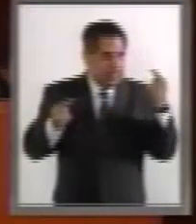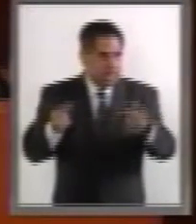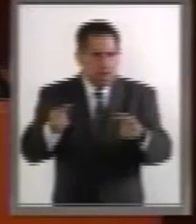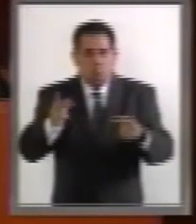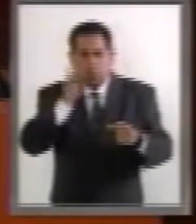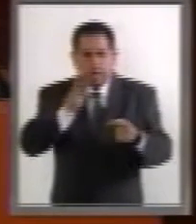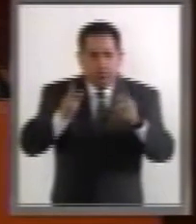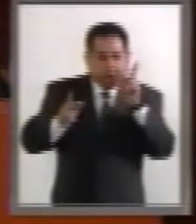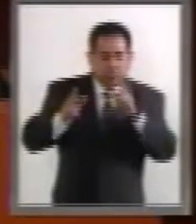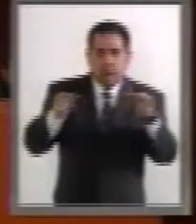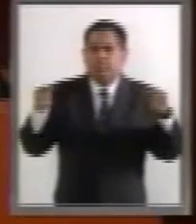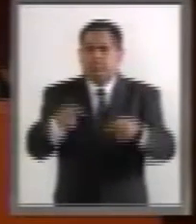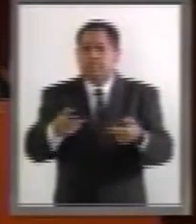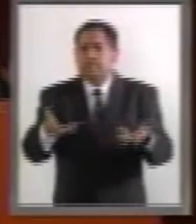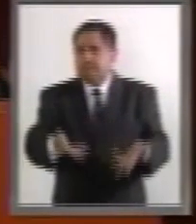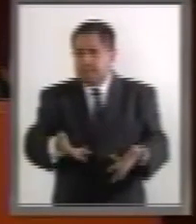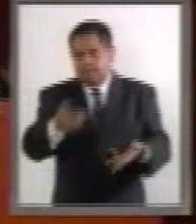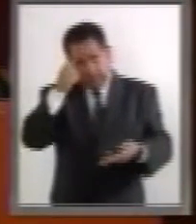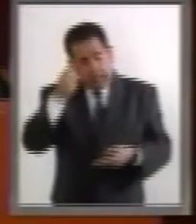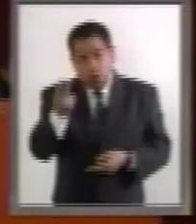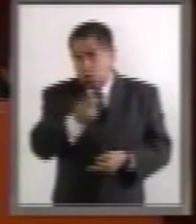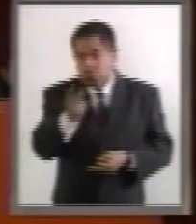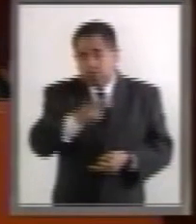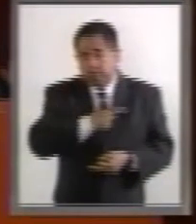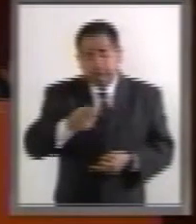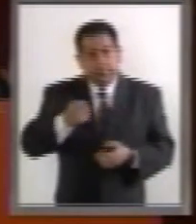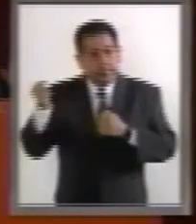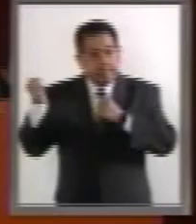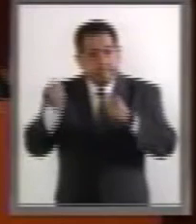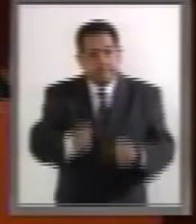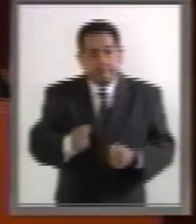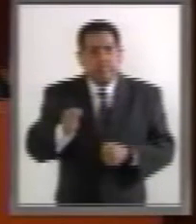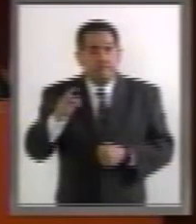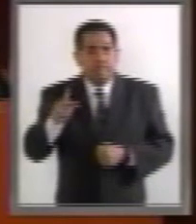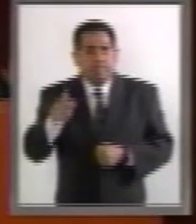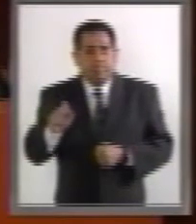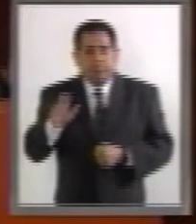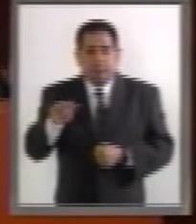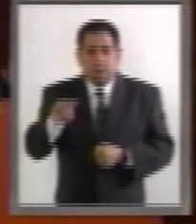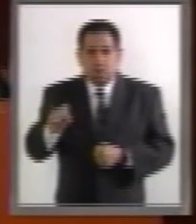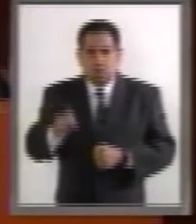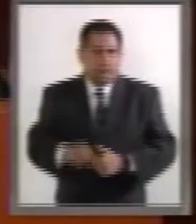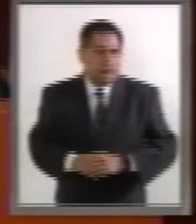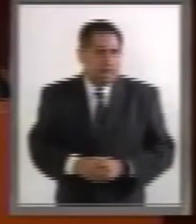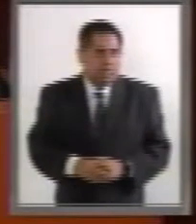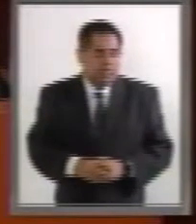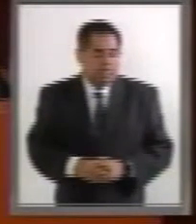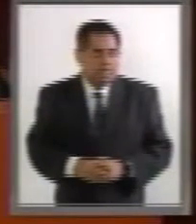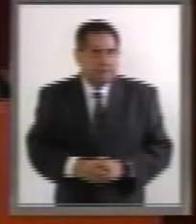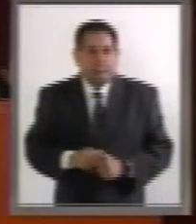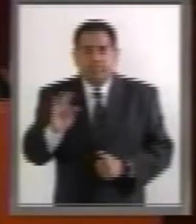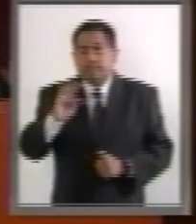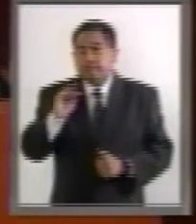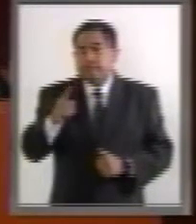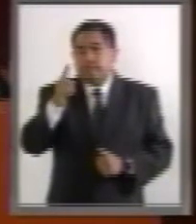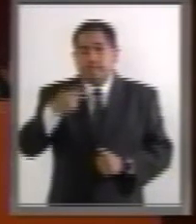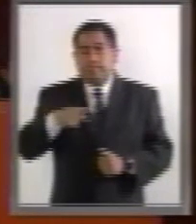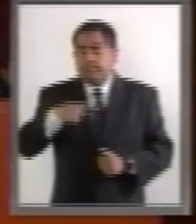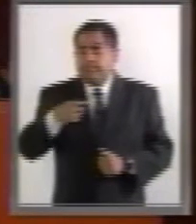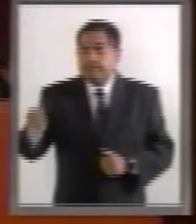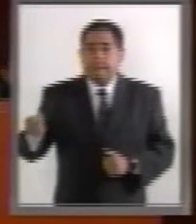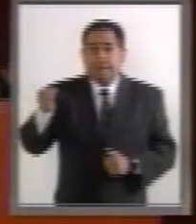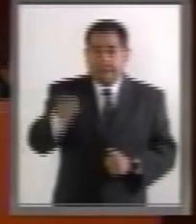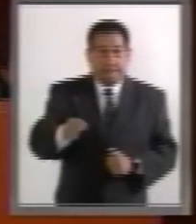pericial ofrecida y desahogada por la otra parte. Cuando una parte presenta una